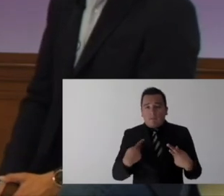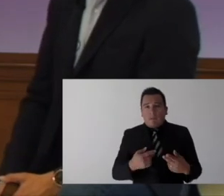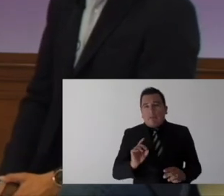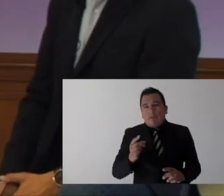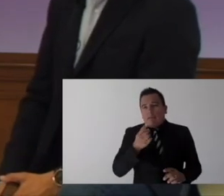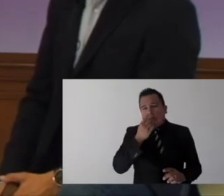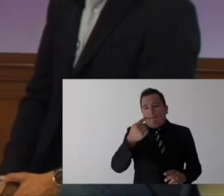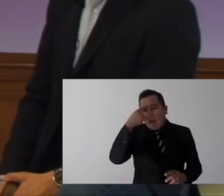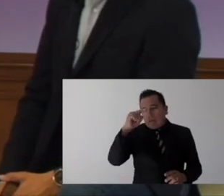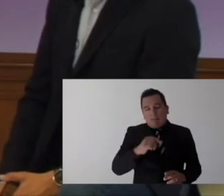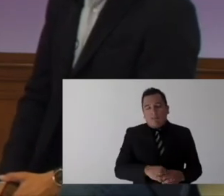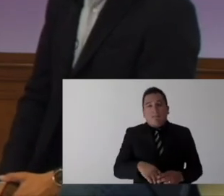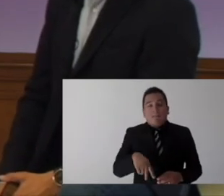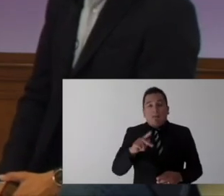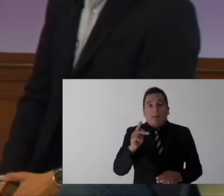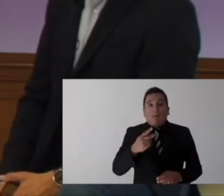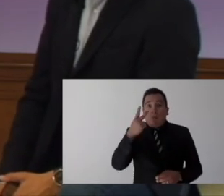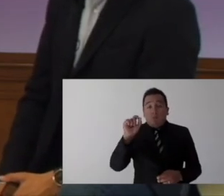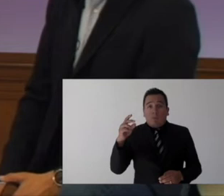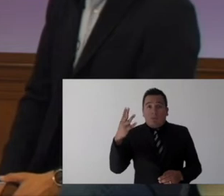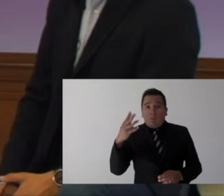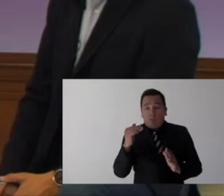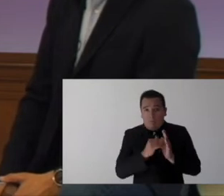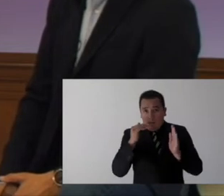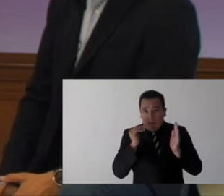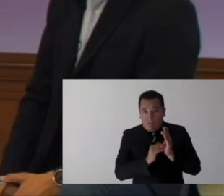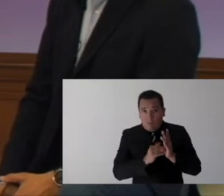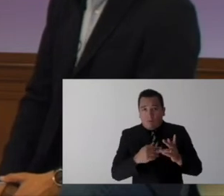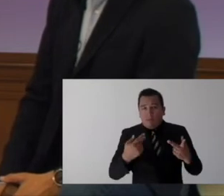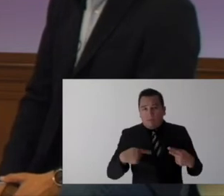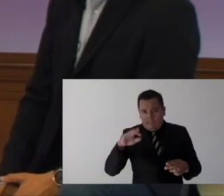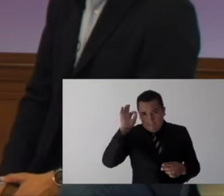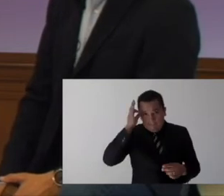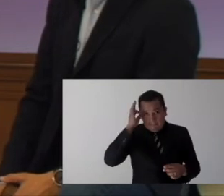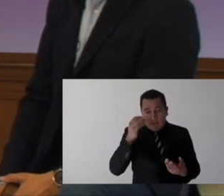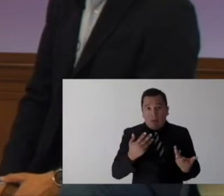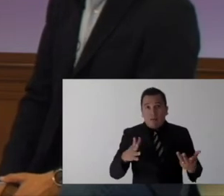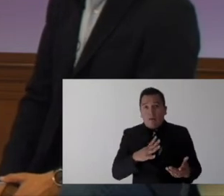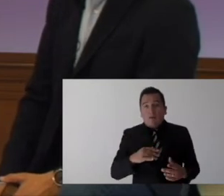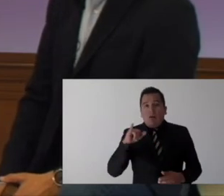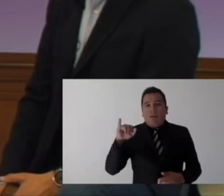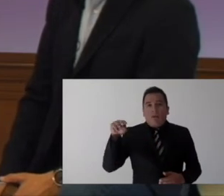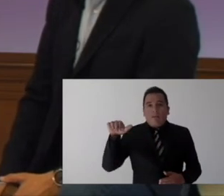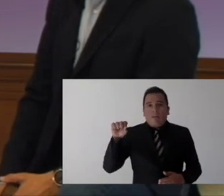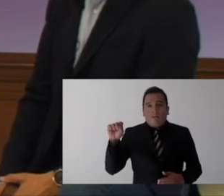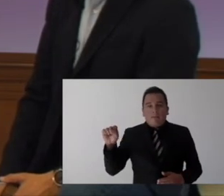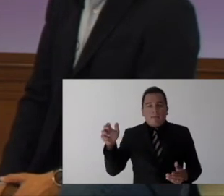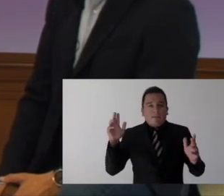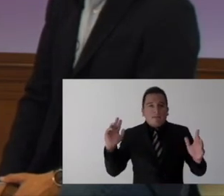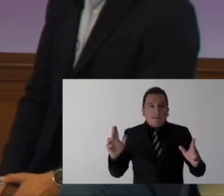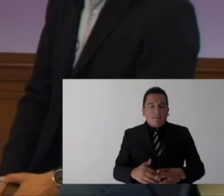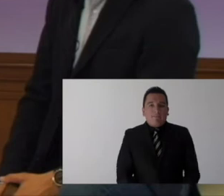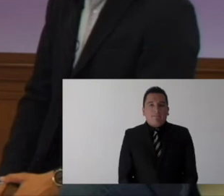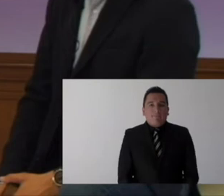que 2.4 millones de trabajadoras del hogar accedieran a la seguridad social en México, accedieran a servicios de salud,